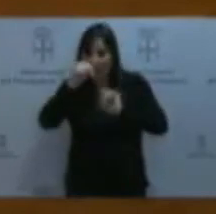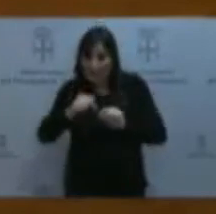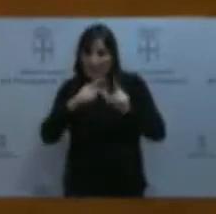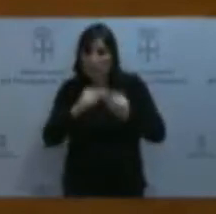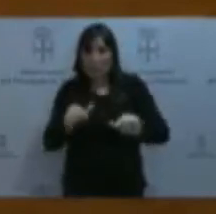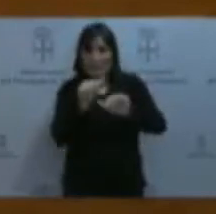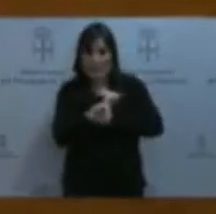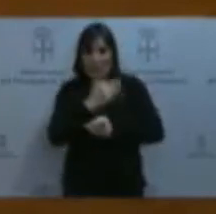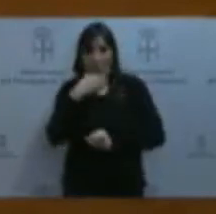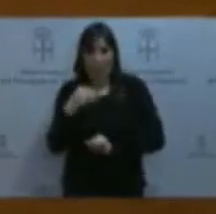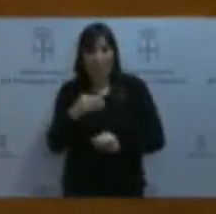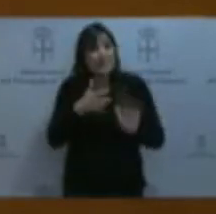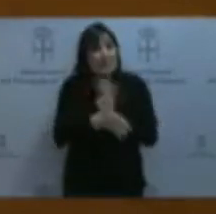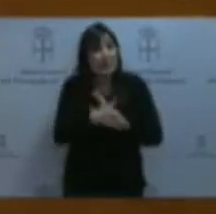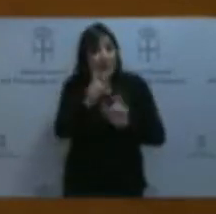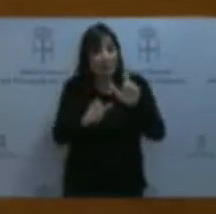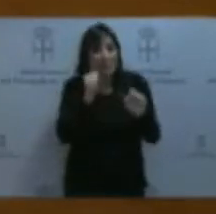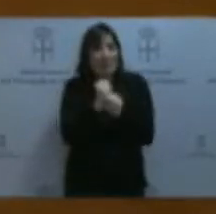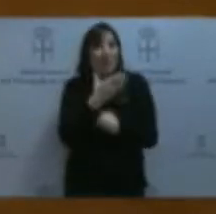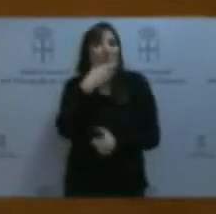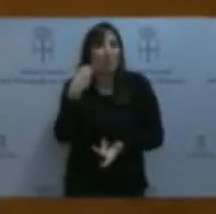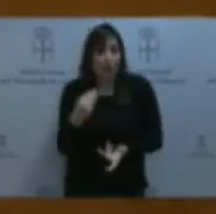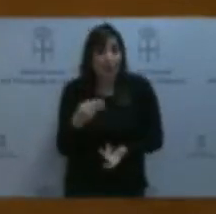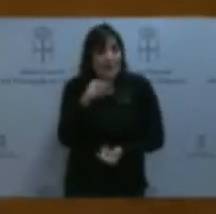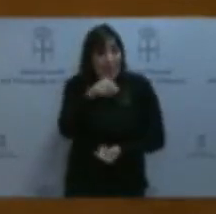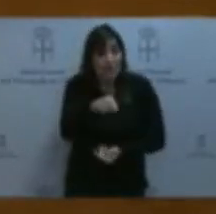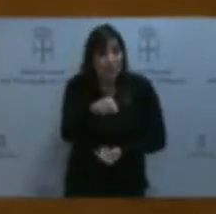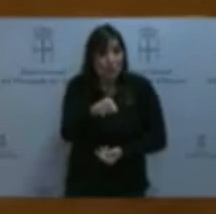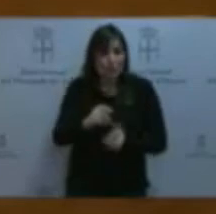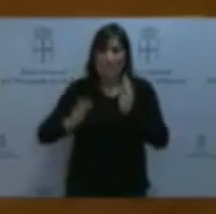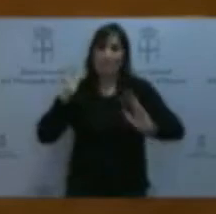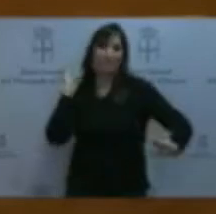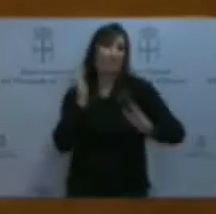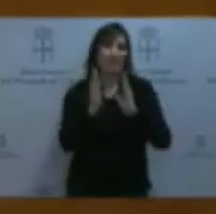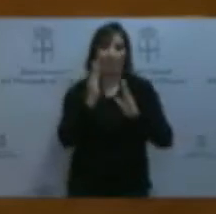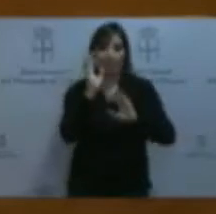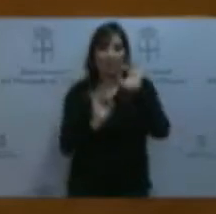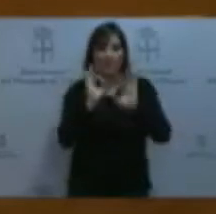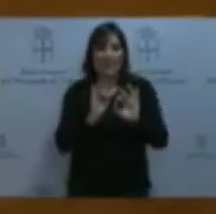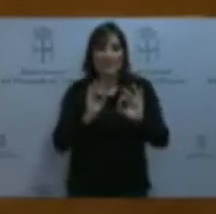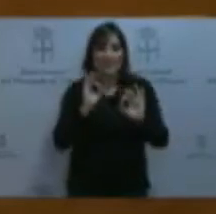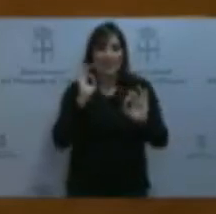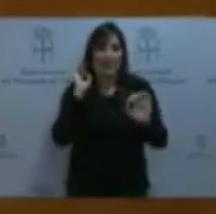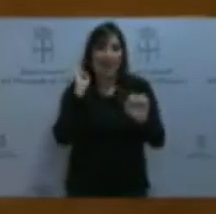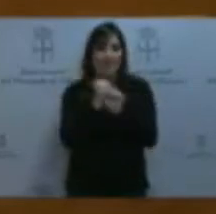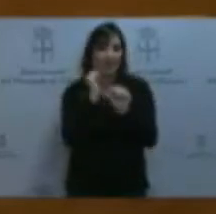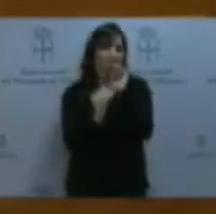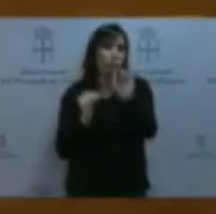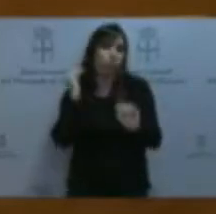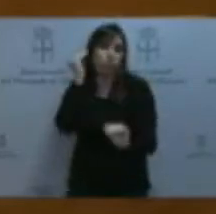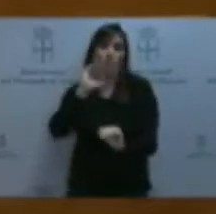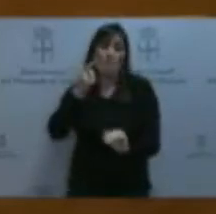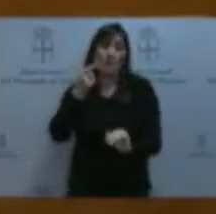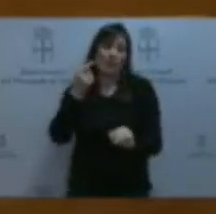jóvenes precisamente quienes sufren la tasa de empleo más alta y las peores condiciones laborales, ni una